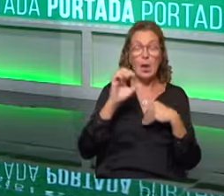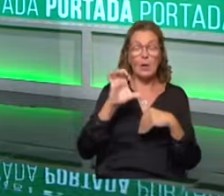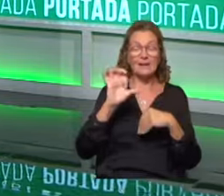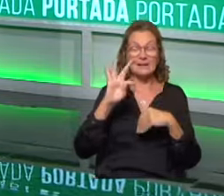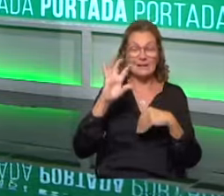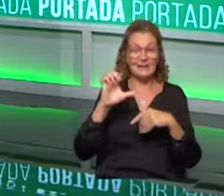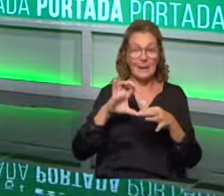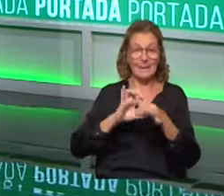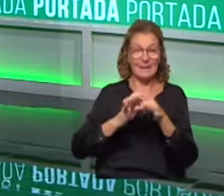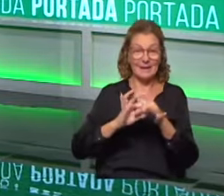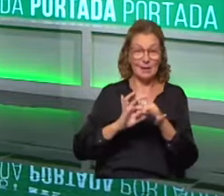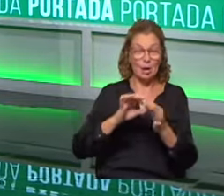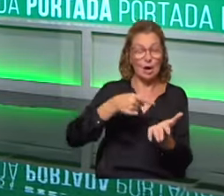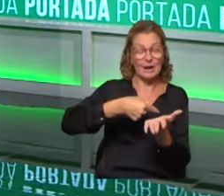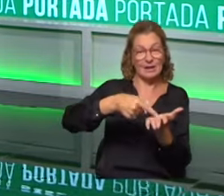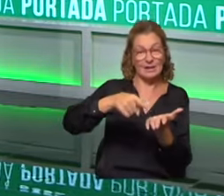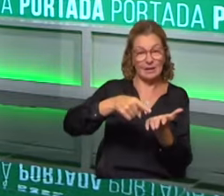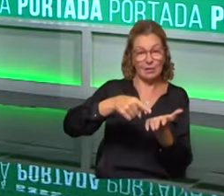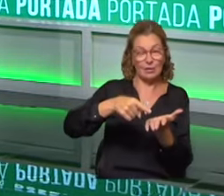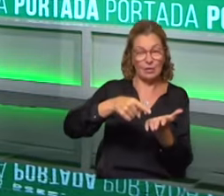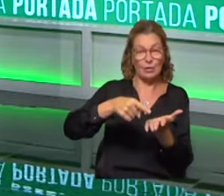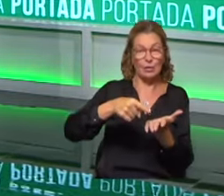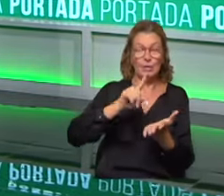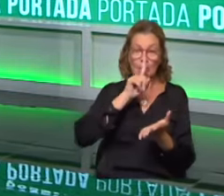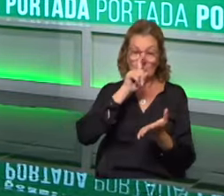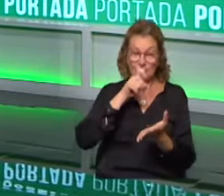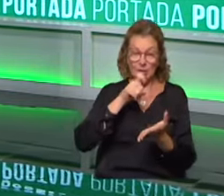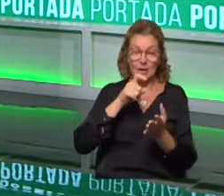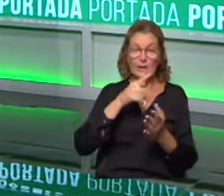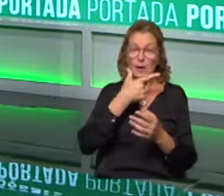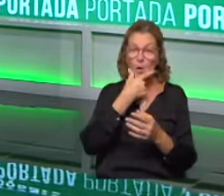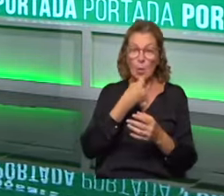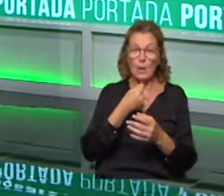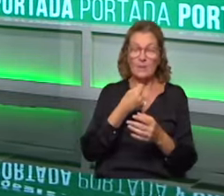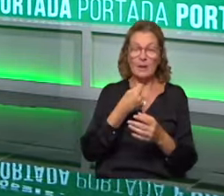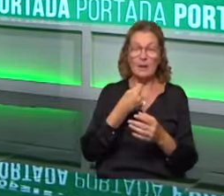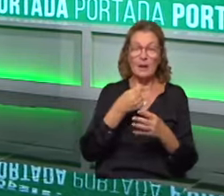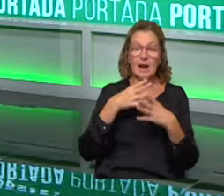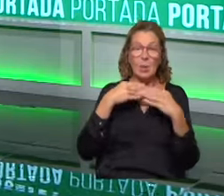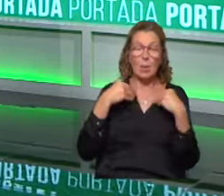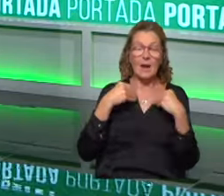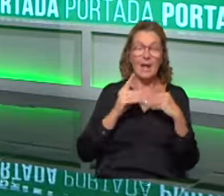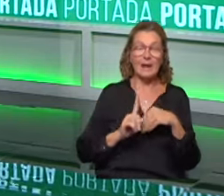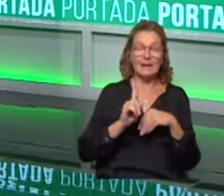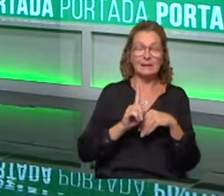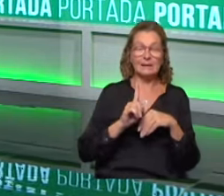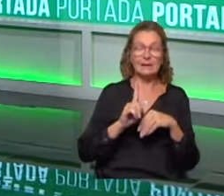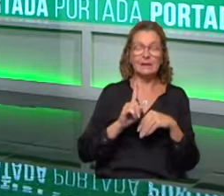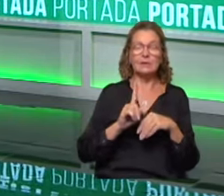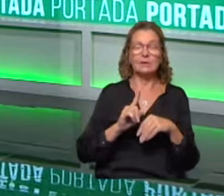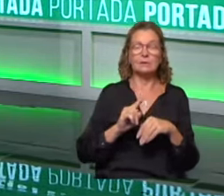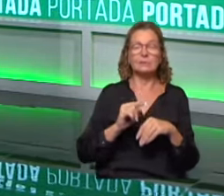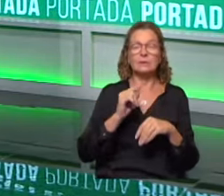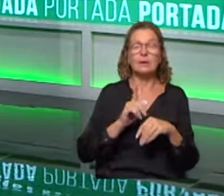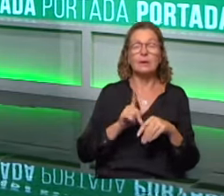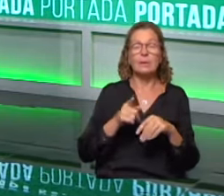miércoles las de la zona centro del territorio de Montevideo y el jueves las ubicadas al este de la ciudad. Por su parte,